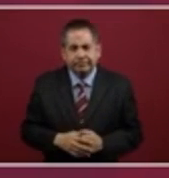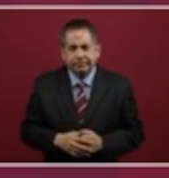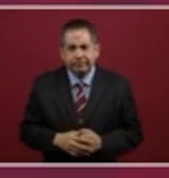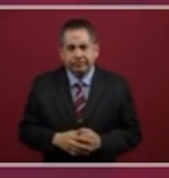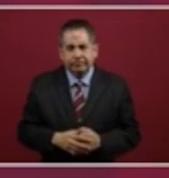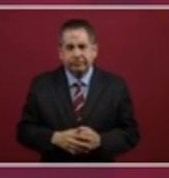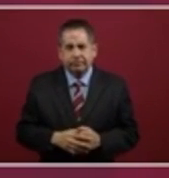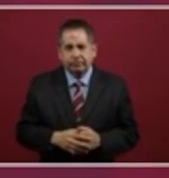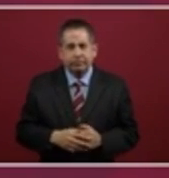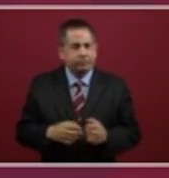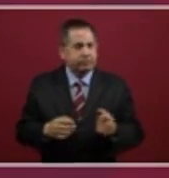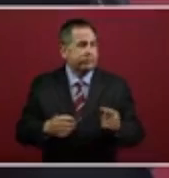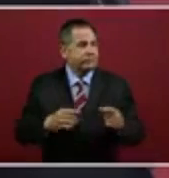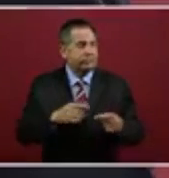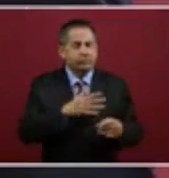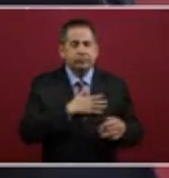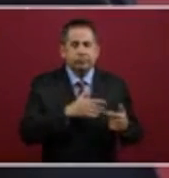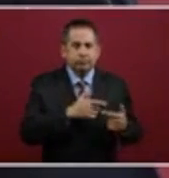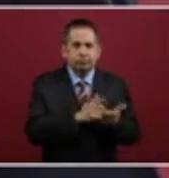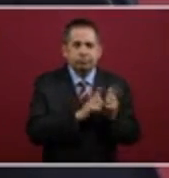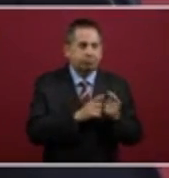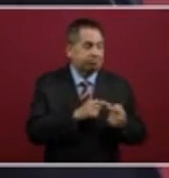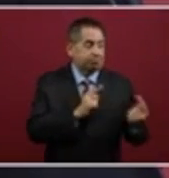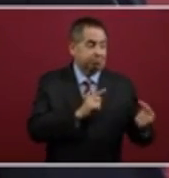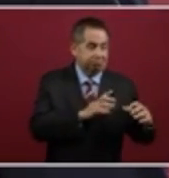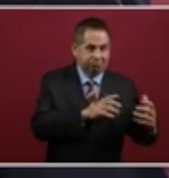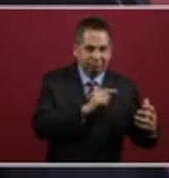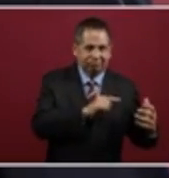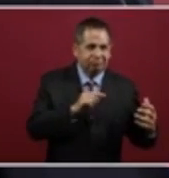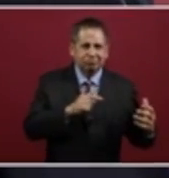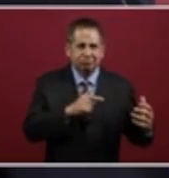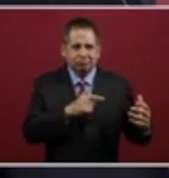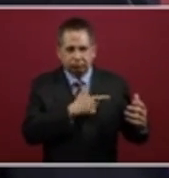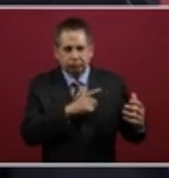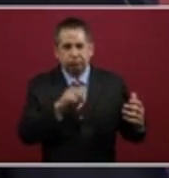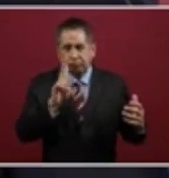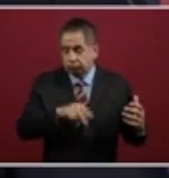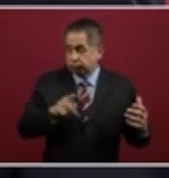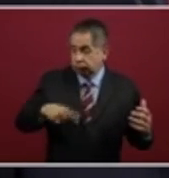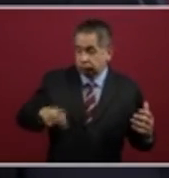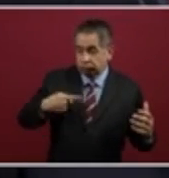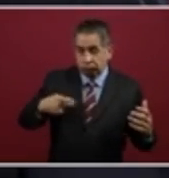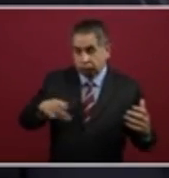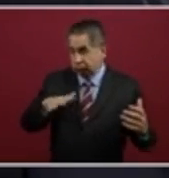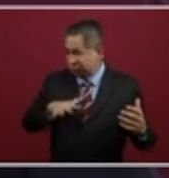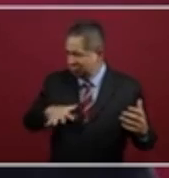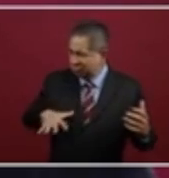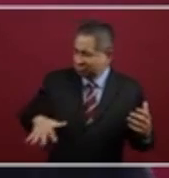no les guste a mis adversarios, en el pueblo, bueno,